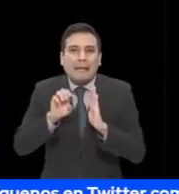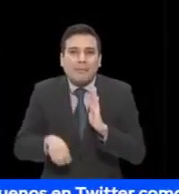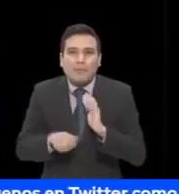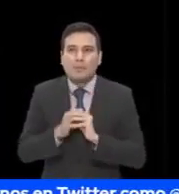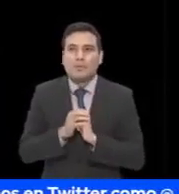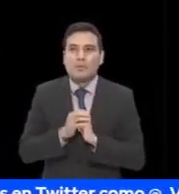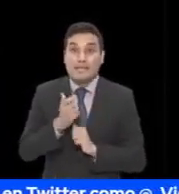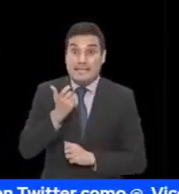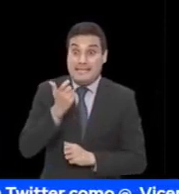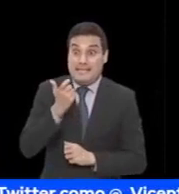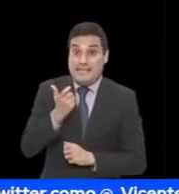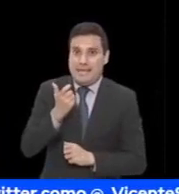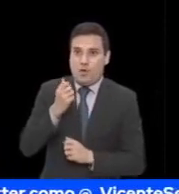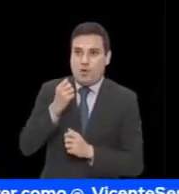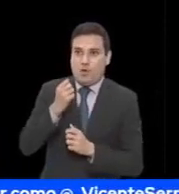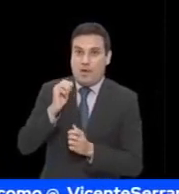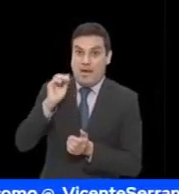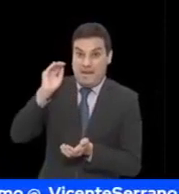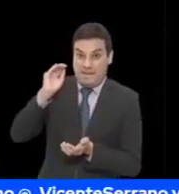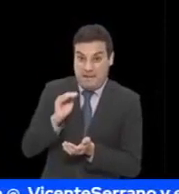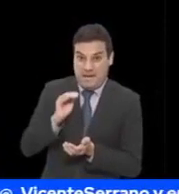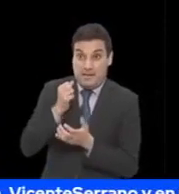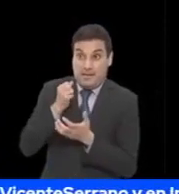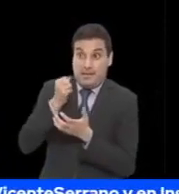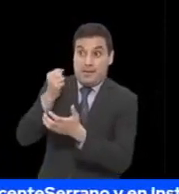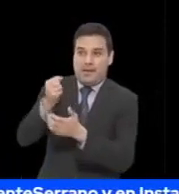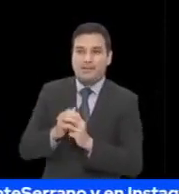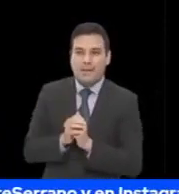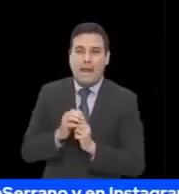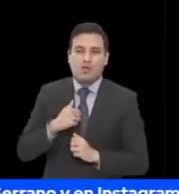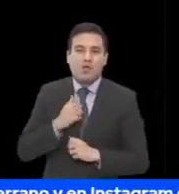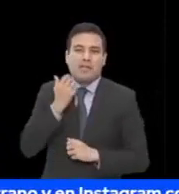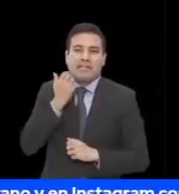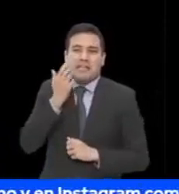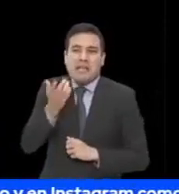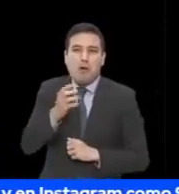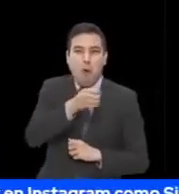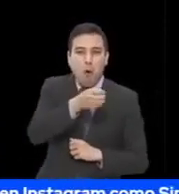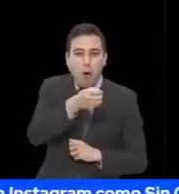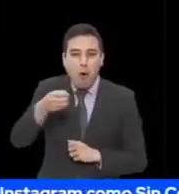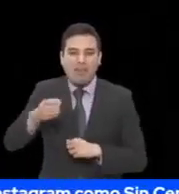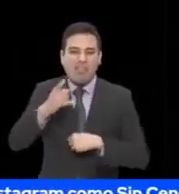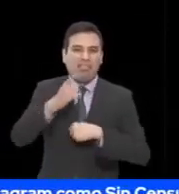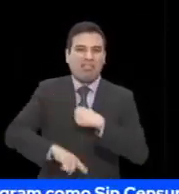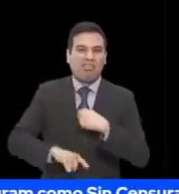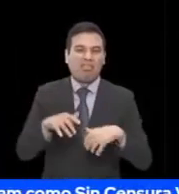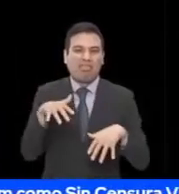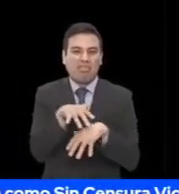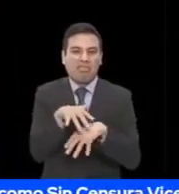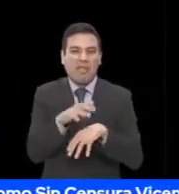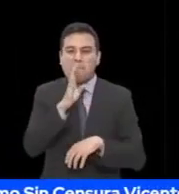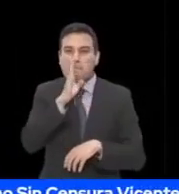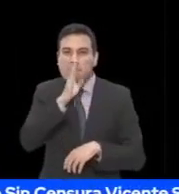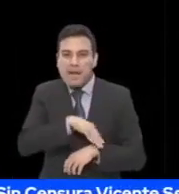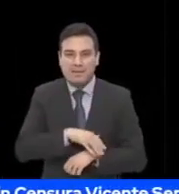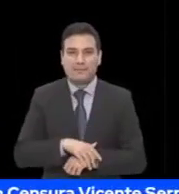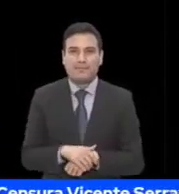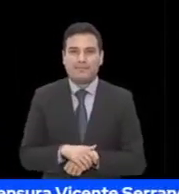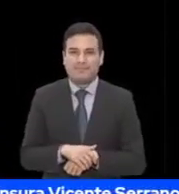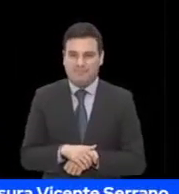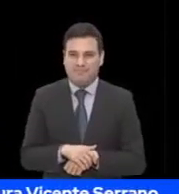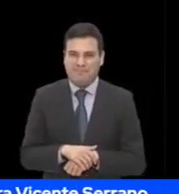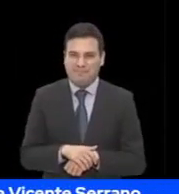falta de recursos salga un proceso muy mal instrumentado, que inclusive se pueda aprovechar para que en casillas, ante